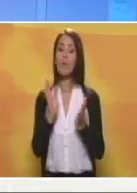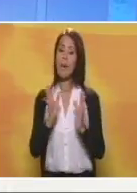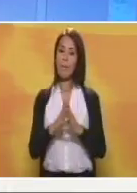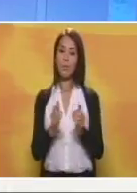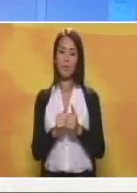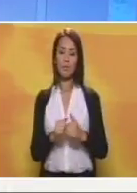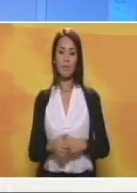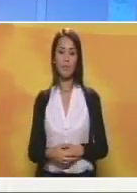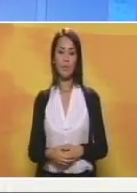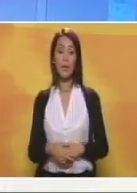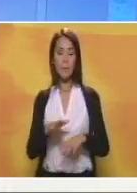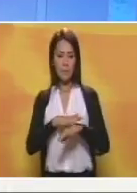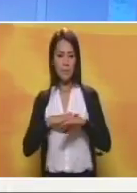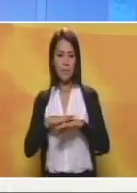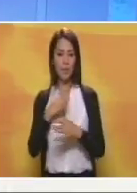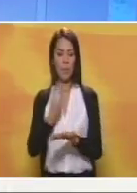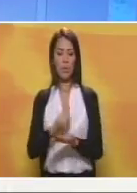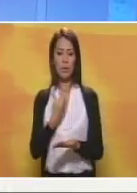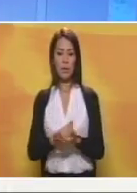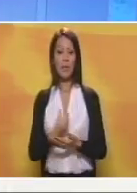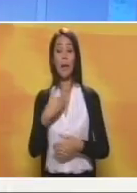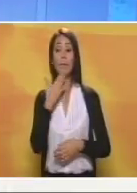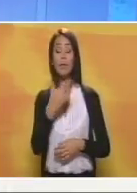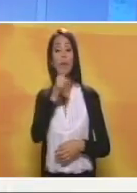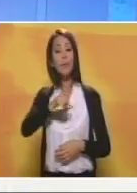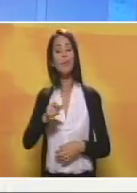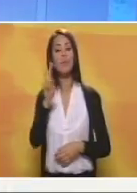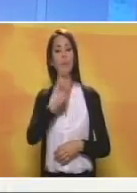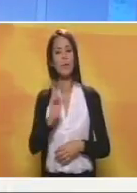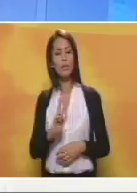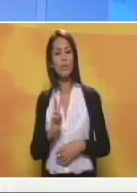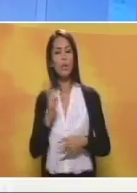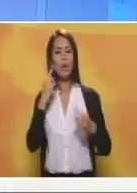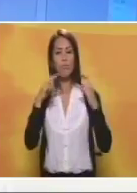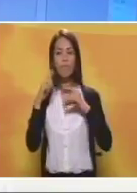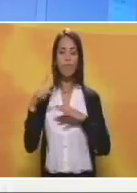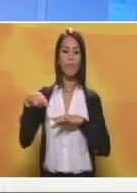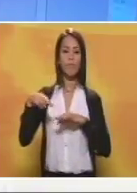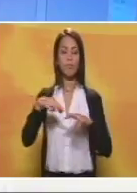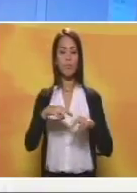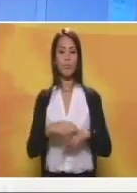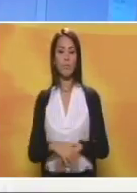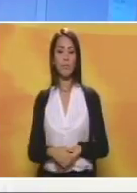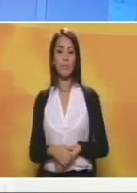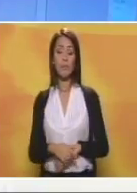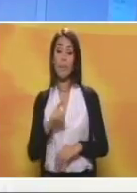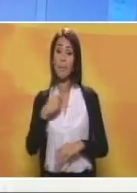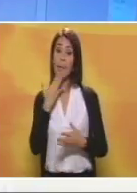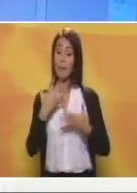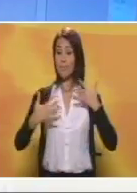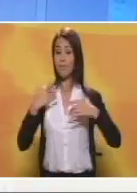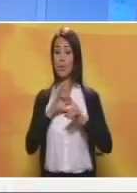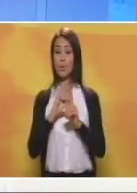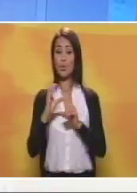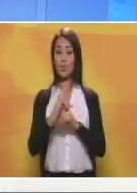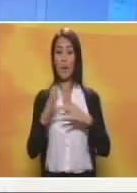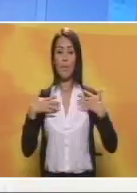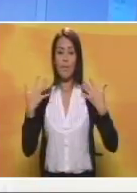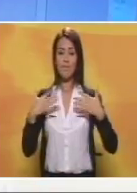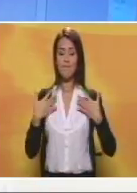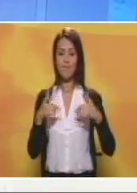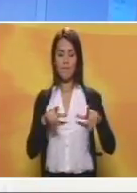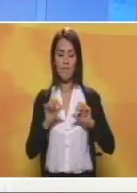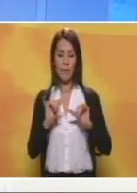Cabello, exhortó a los venezolanos a continuar las rutas turísticas por la entidad. Garantizó contar con diversas actividades culturales para el disfrute de